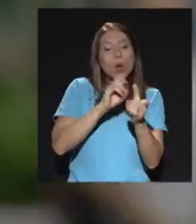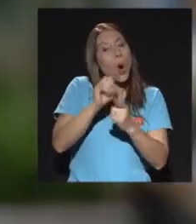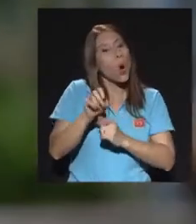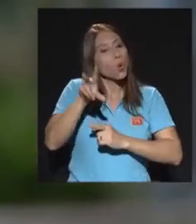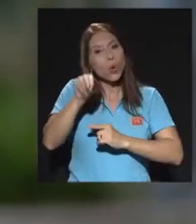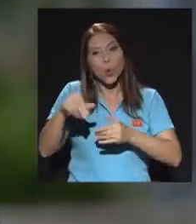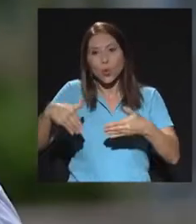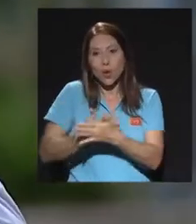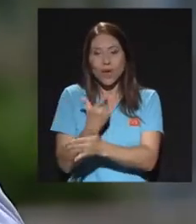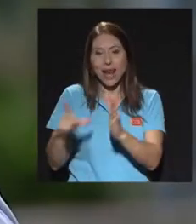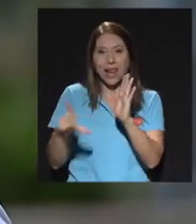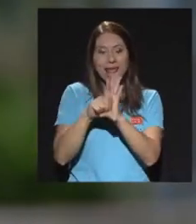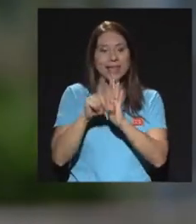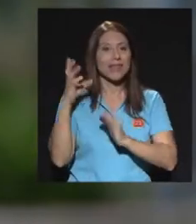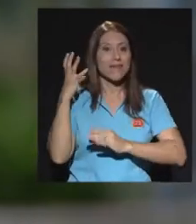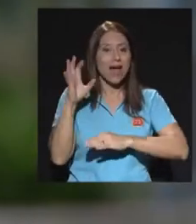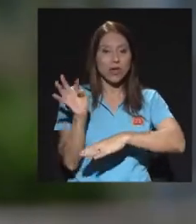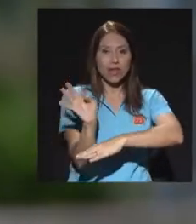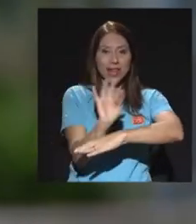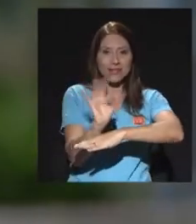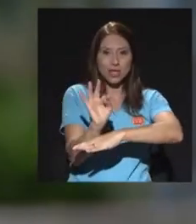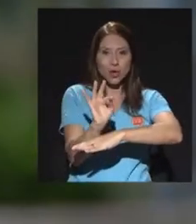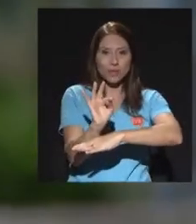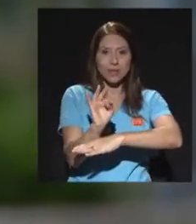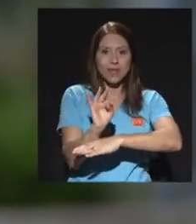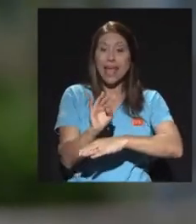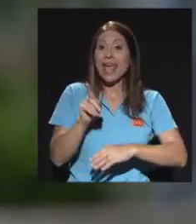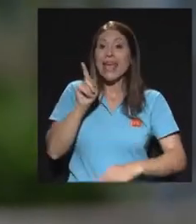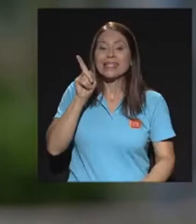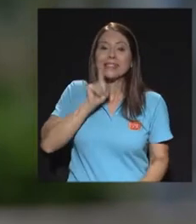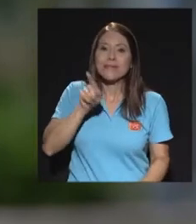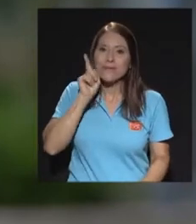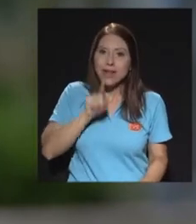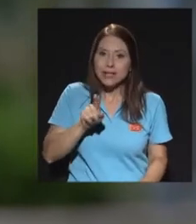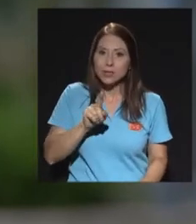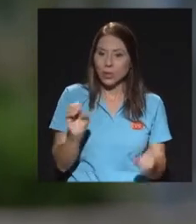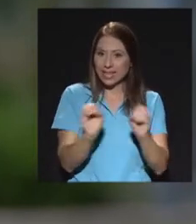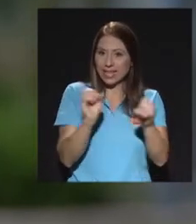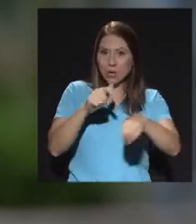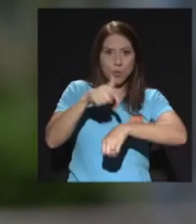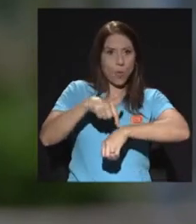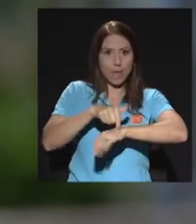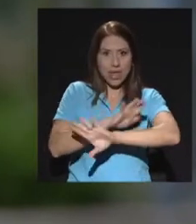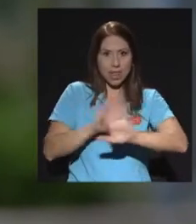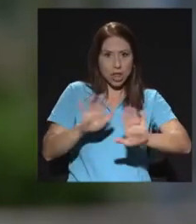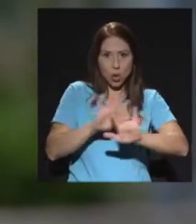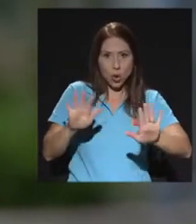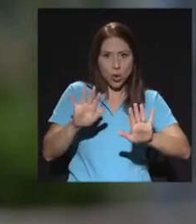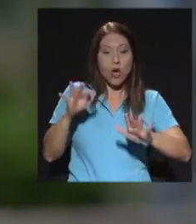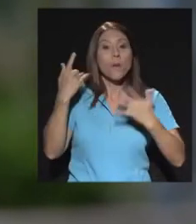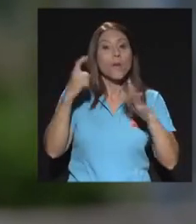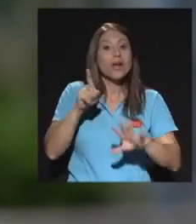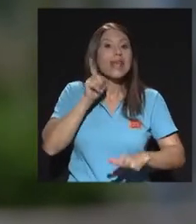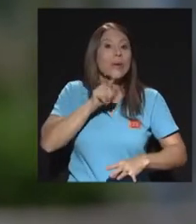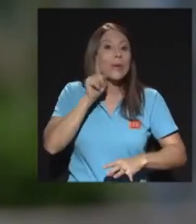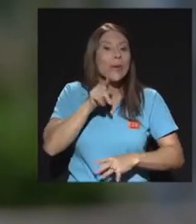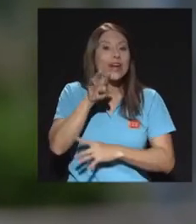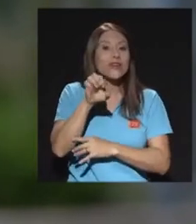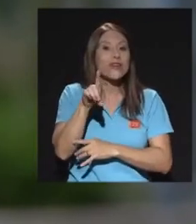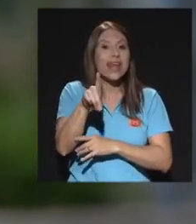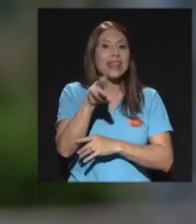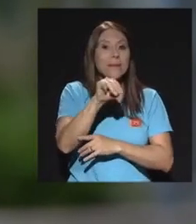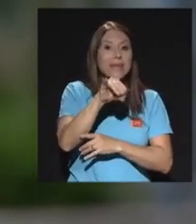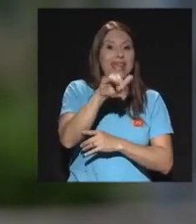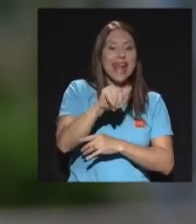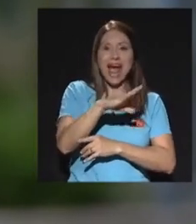radio. En ningún momento, y eso es una falsedad que lo han hecho los compañeros de Red Mica y de la